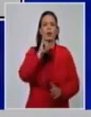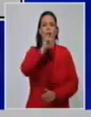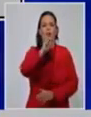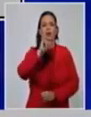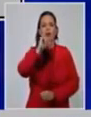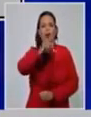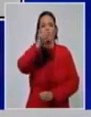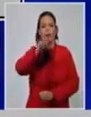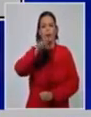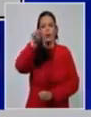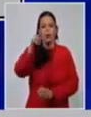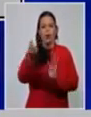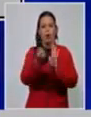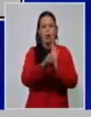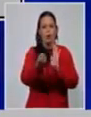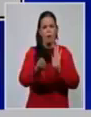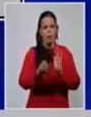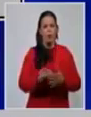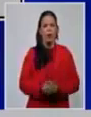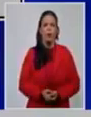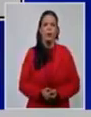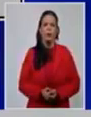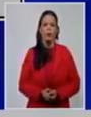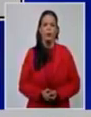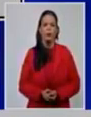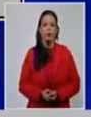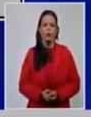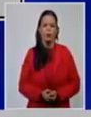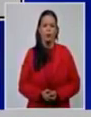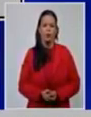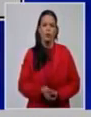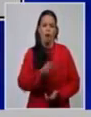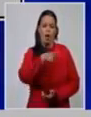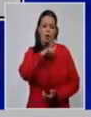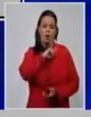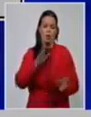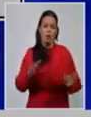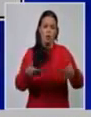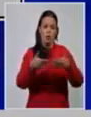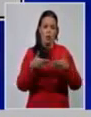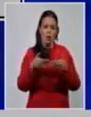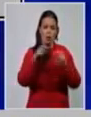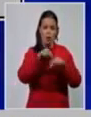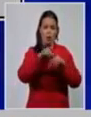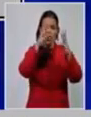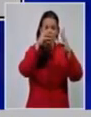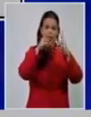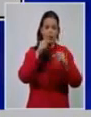7.066 confirmadas hasta el día de ayer, que la más alta que habíamos tenido era